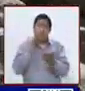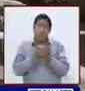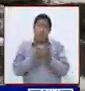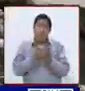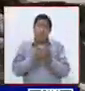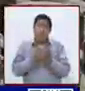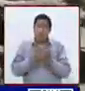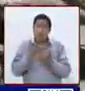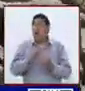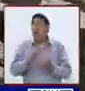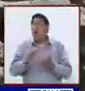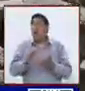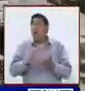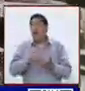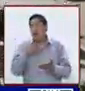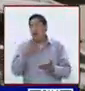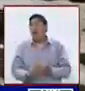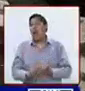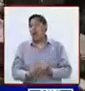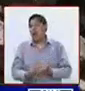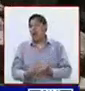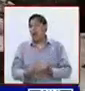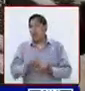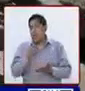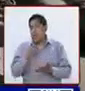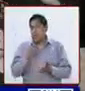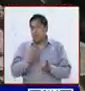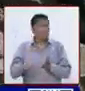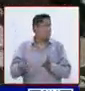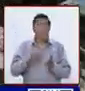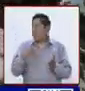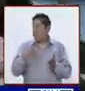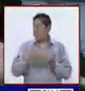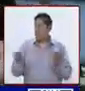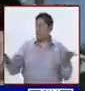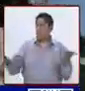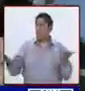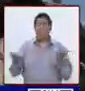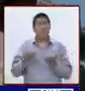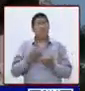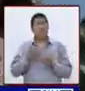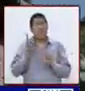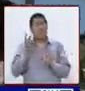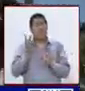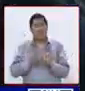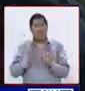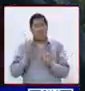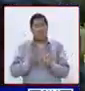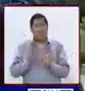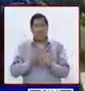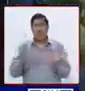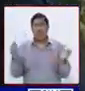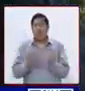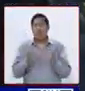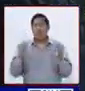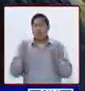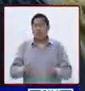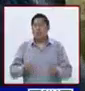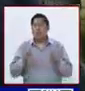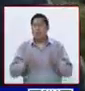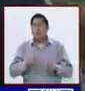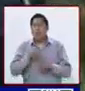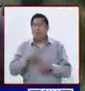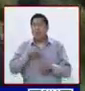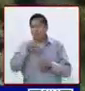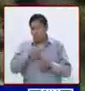destino, se volcarán. Juega más o menos psicológicamente con las personas.